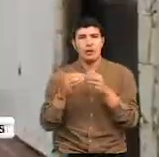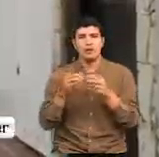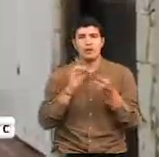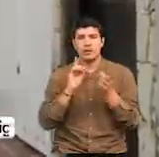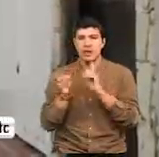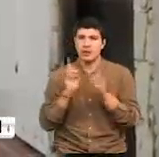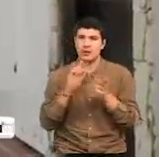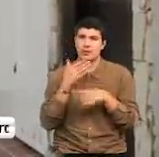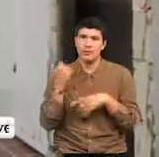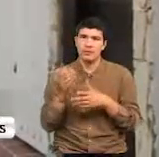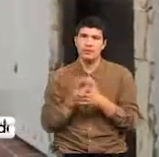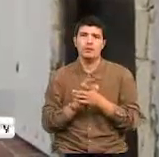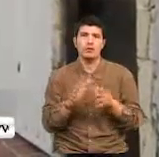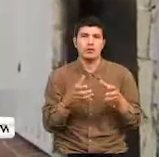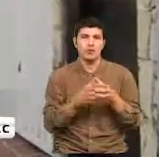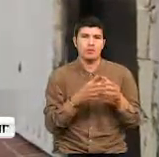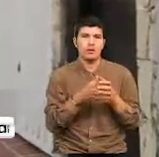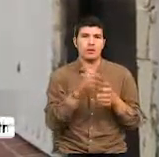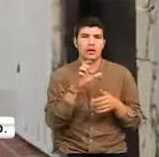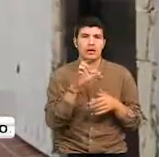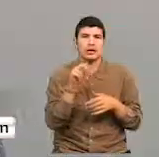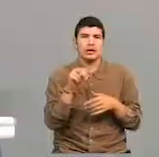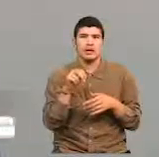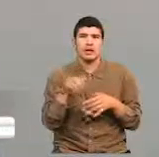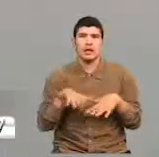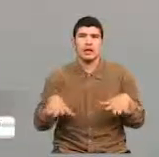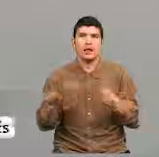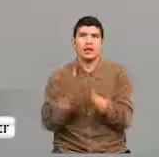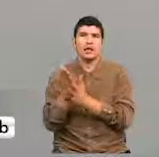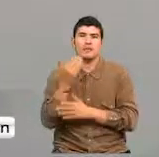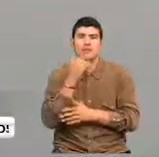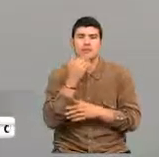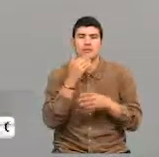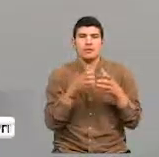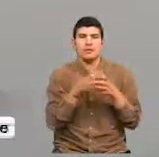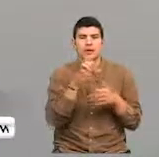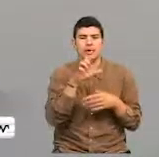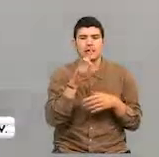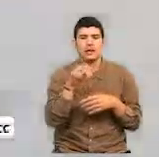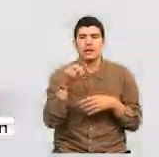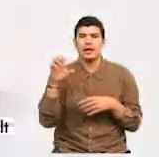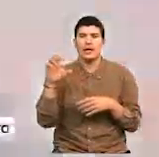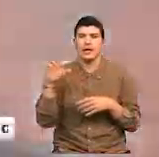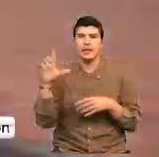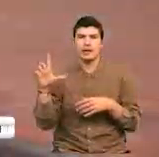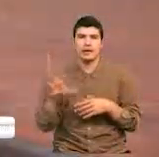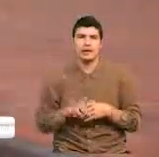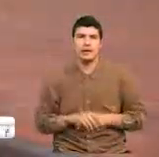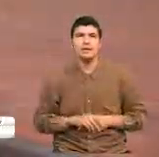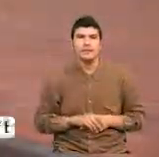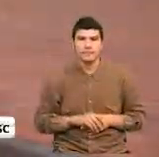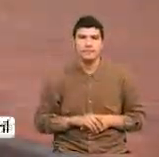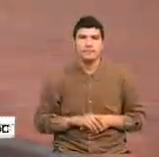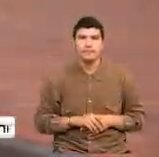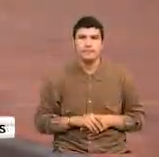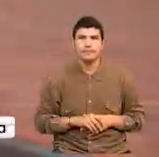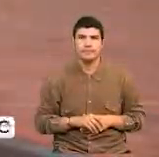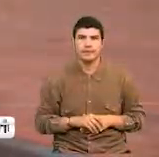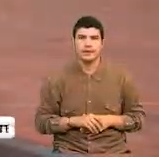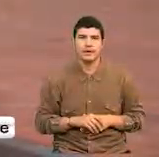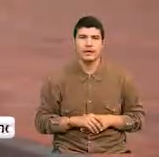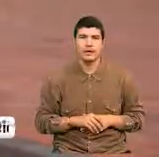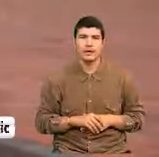diálogos con los grupos que siguen operando en esta zona, como lo es el ELN y el EPL. Ante